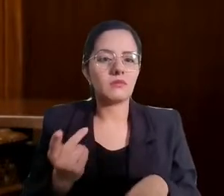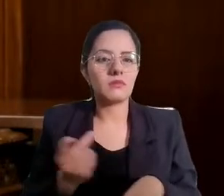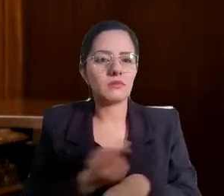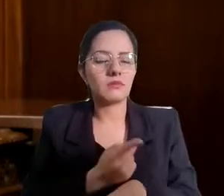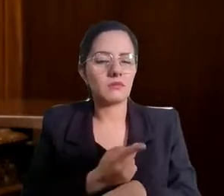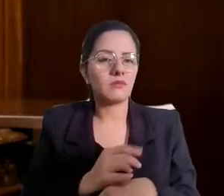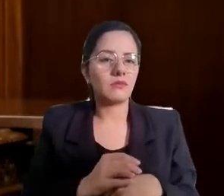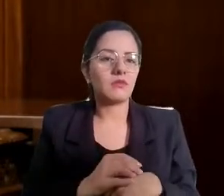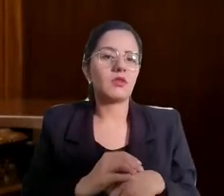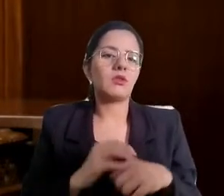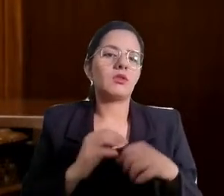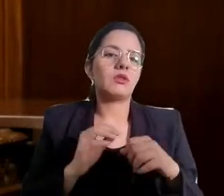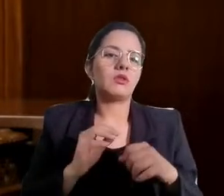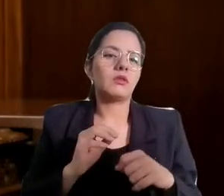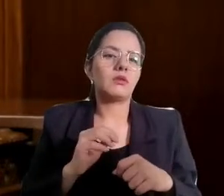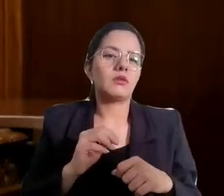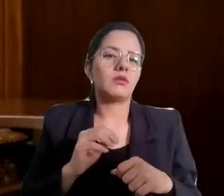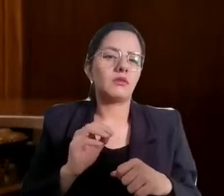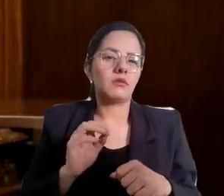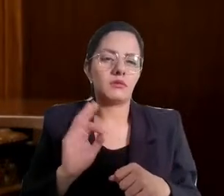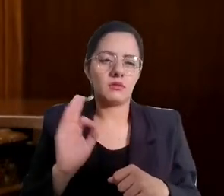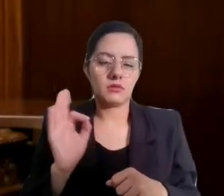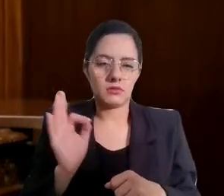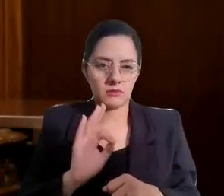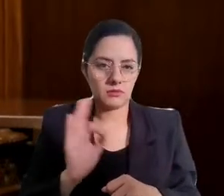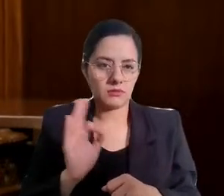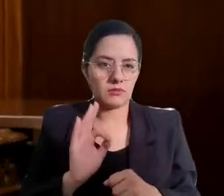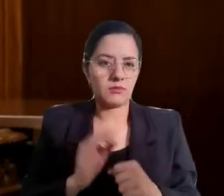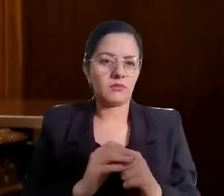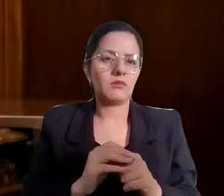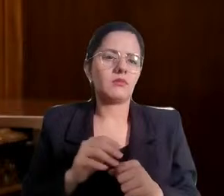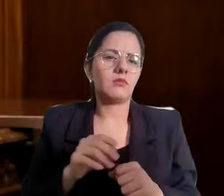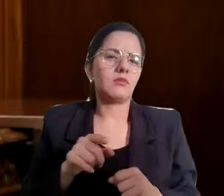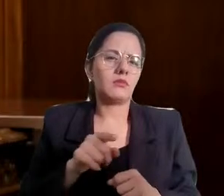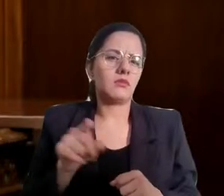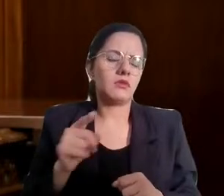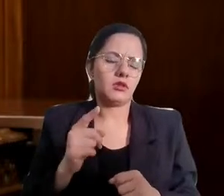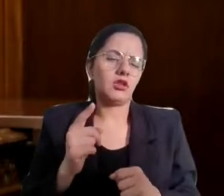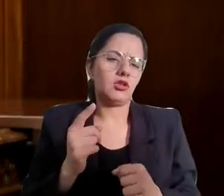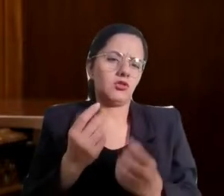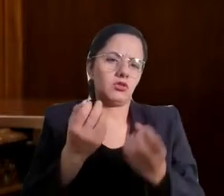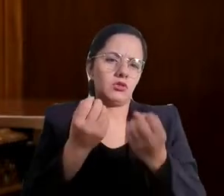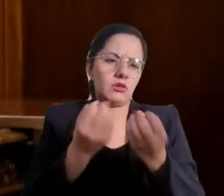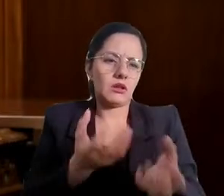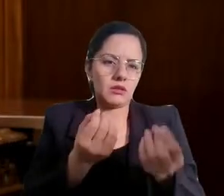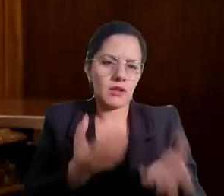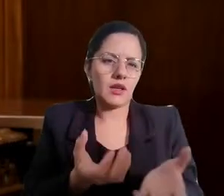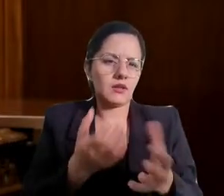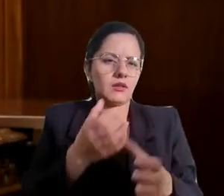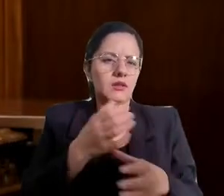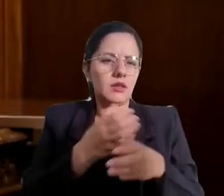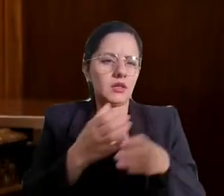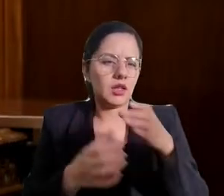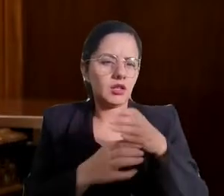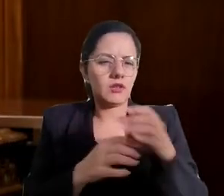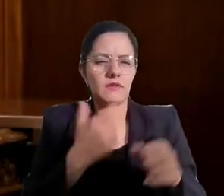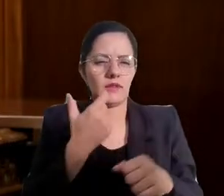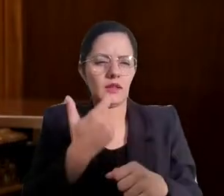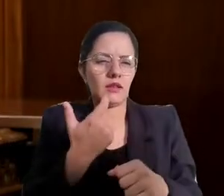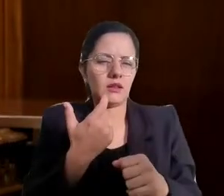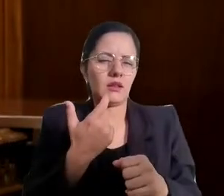el deber de dejar de proporcionar los medios de substancia sin causa